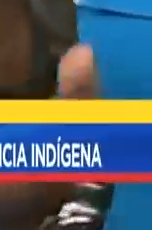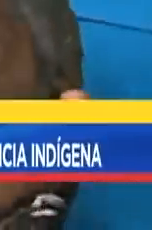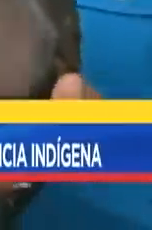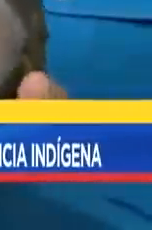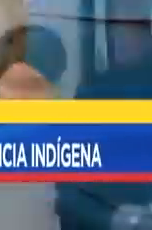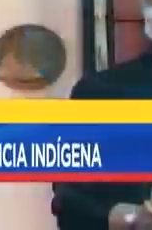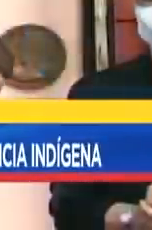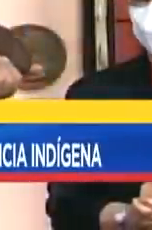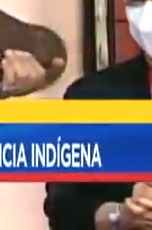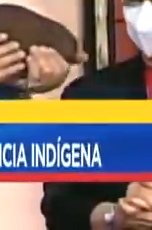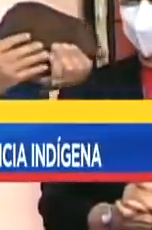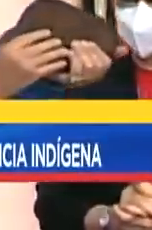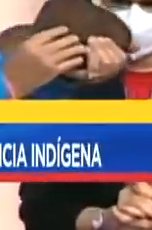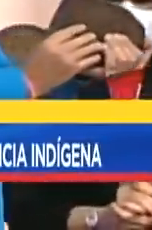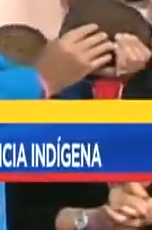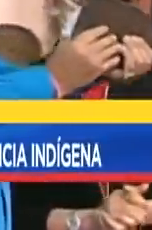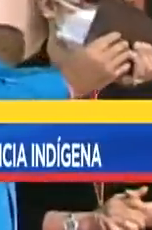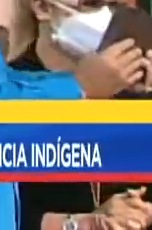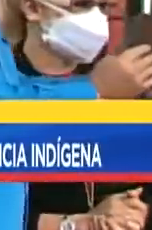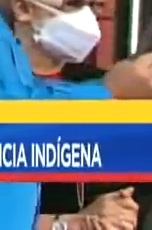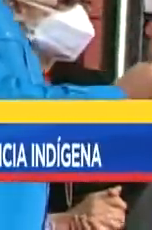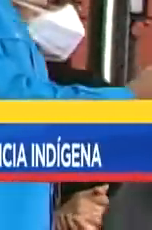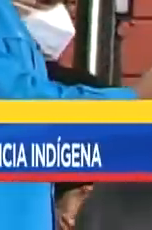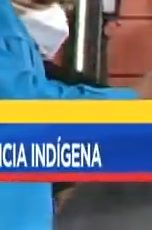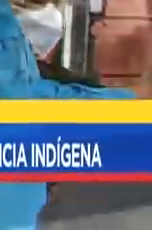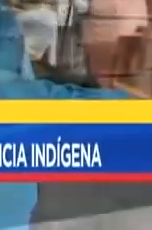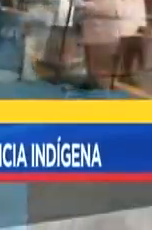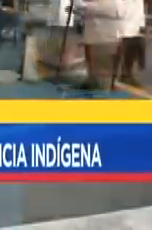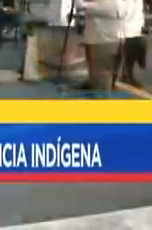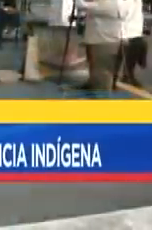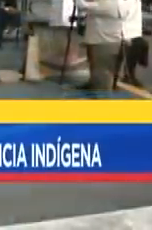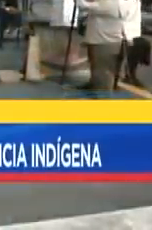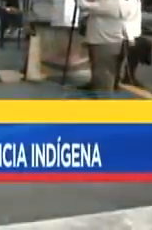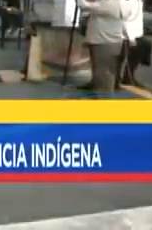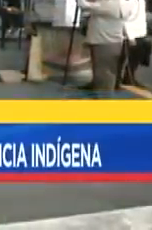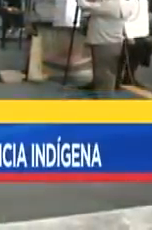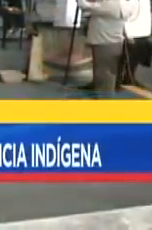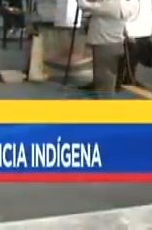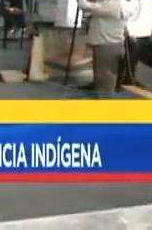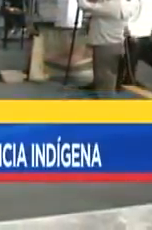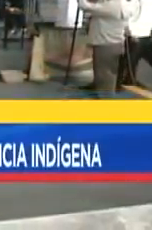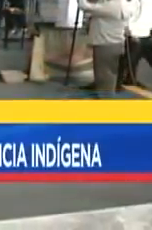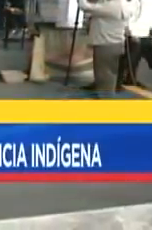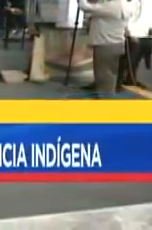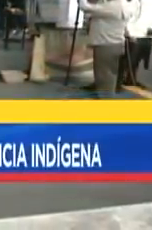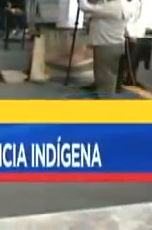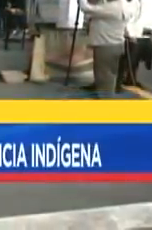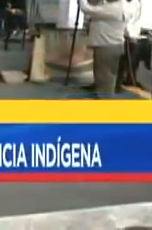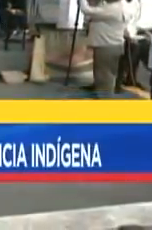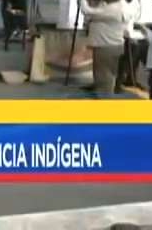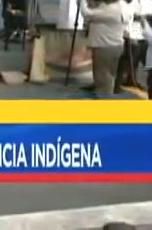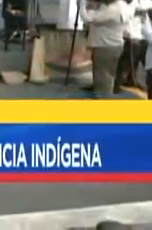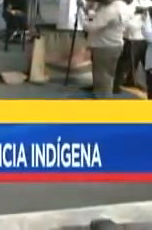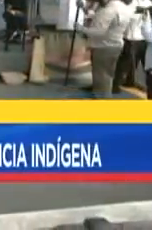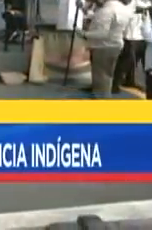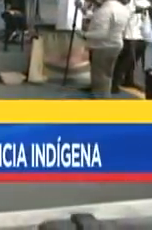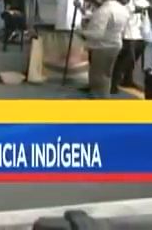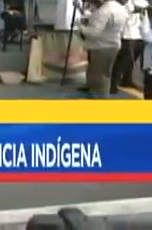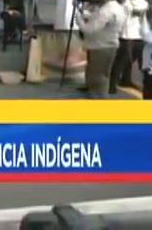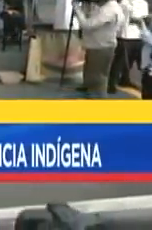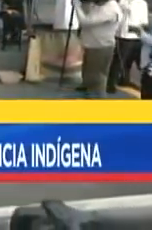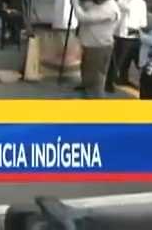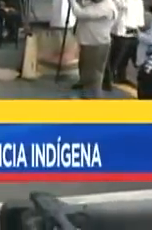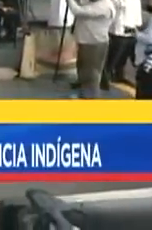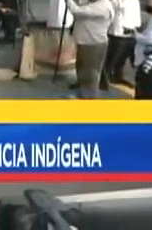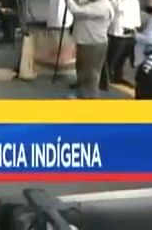un regalo del pueblo del estado Lara para el presidente de la República Nicolás Maduro.